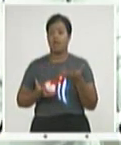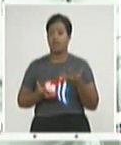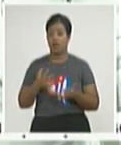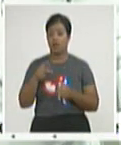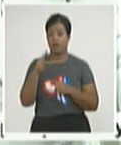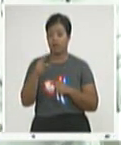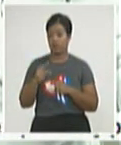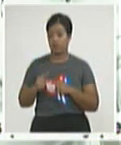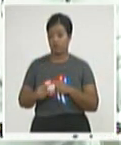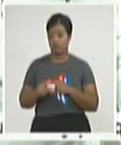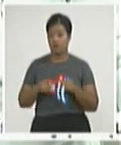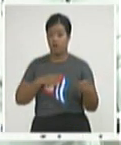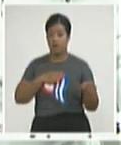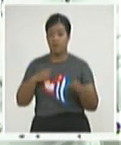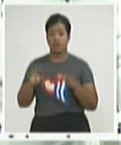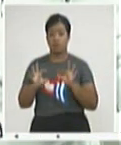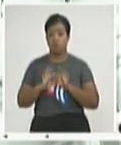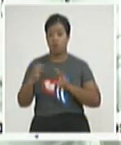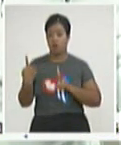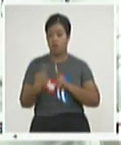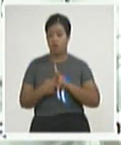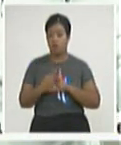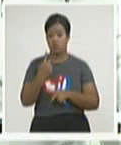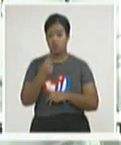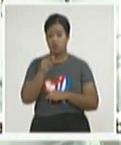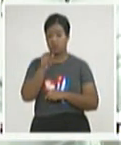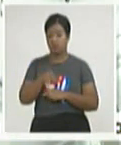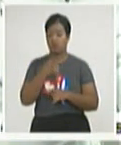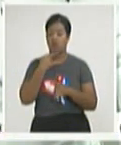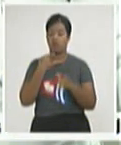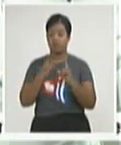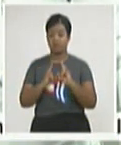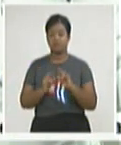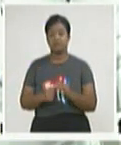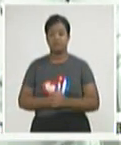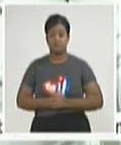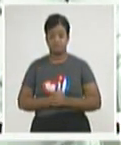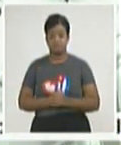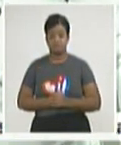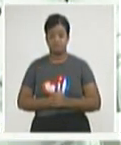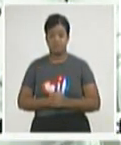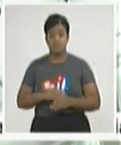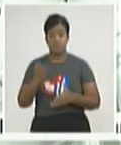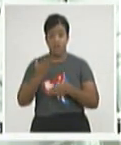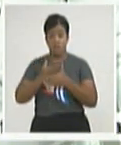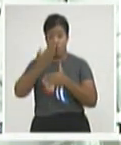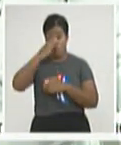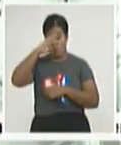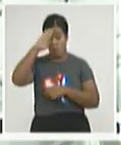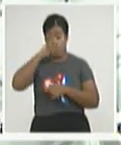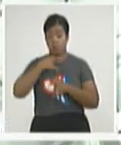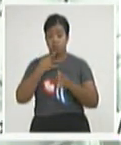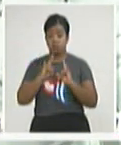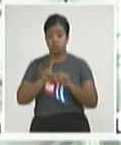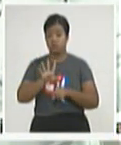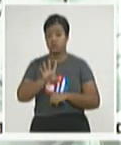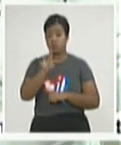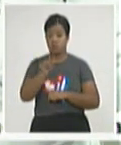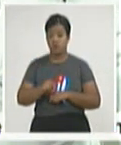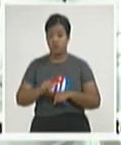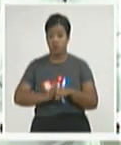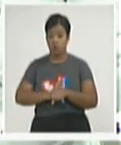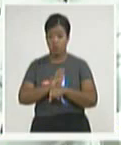ellos y de Guanajay 1 fallecido. En Santiago de Cuba fallecen 5 personas con